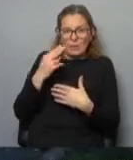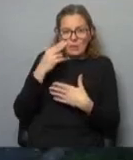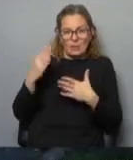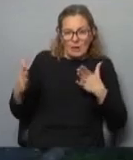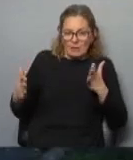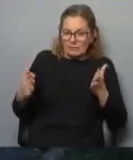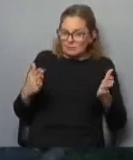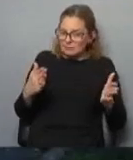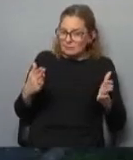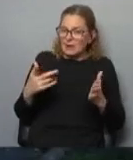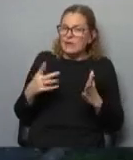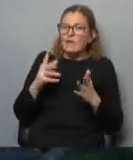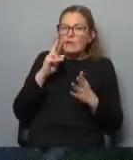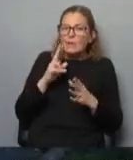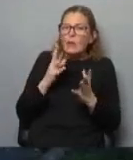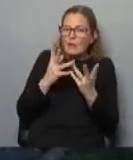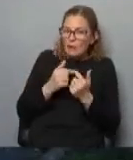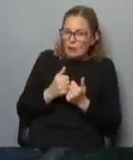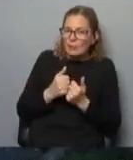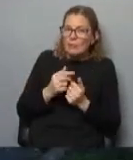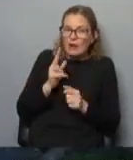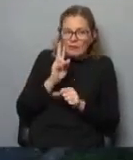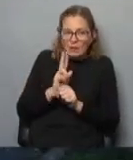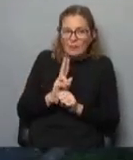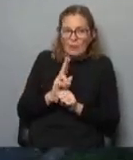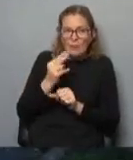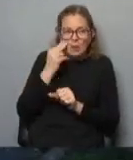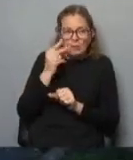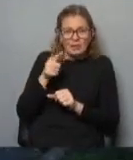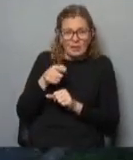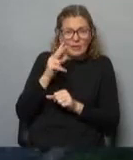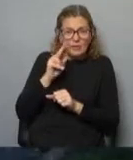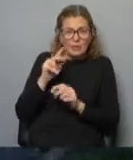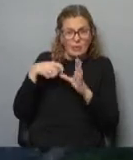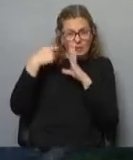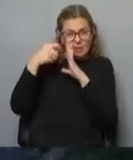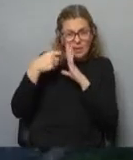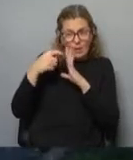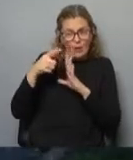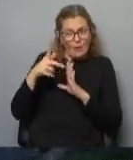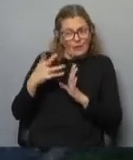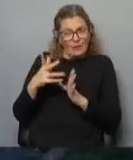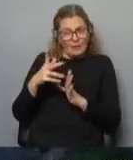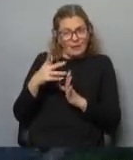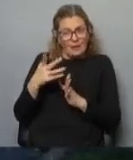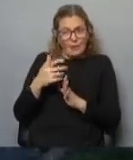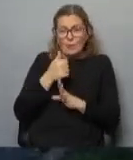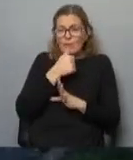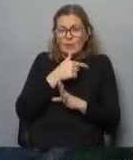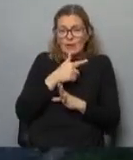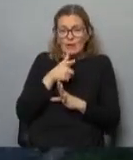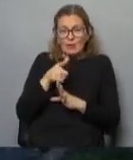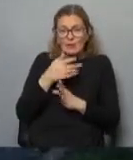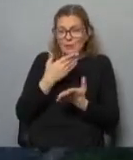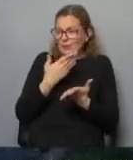bueno veamos cuáles son las formas de acercarnos y de tratar pero esto que vimos en el vídeo es una lógica muy vieja que la que queremos erradicar